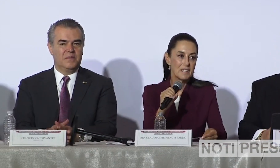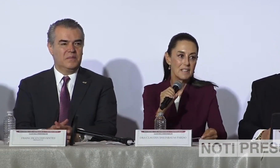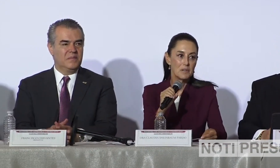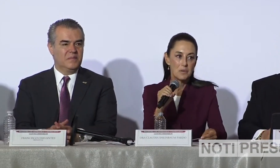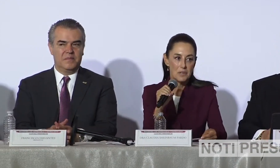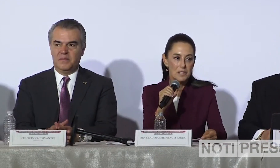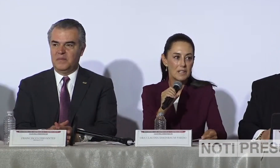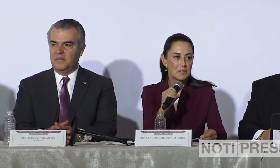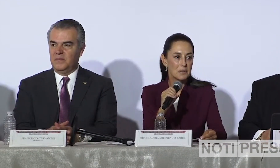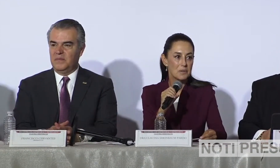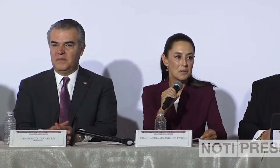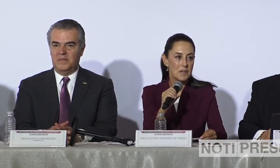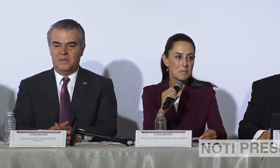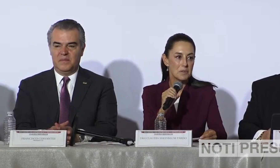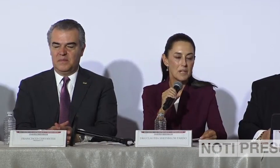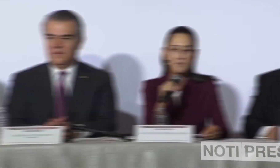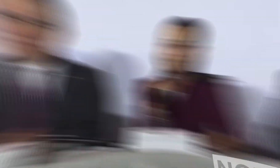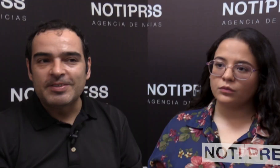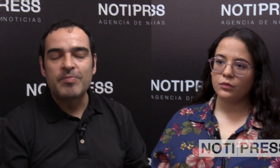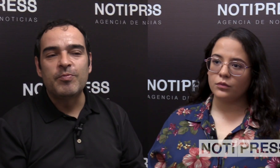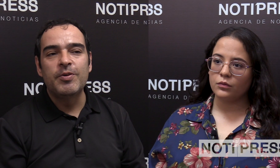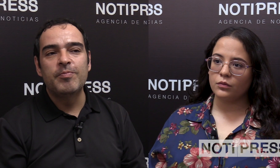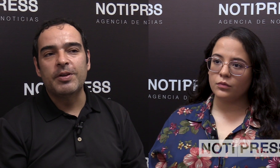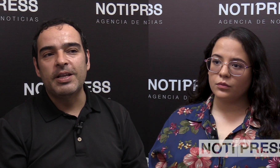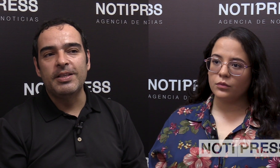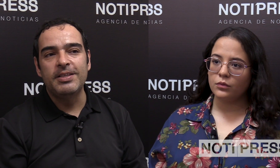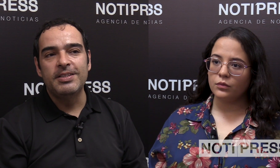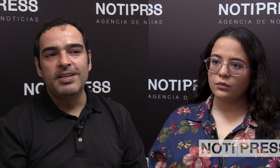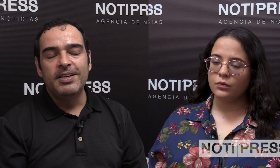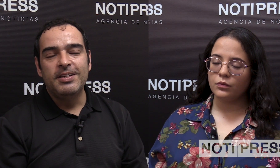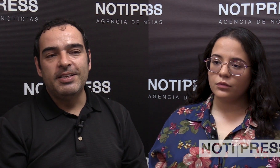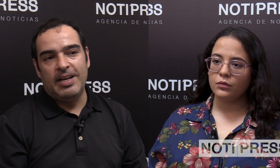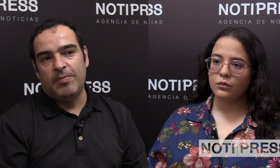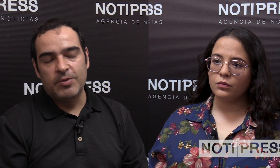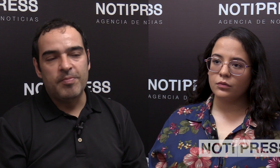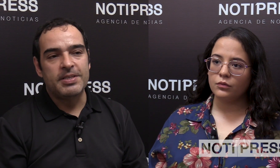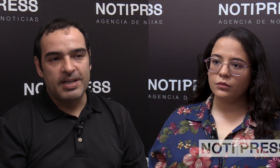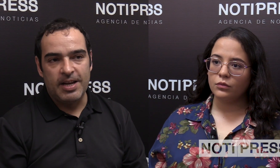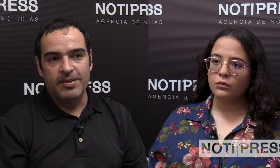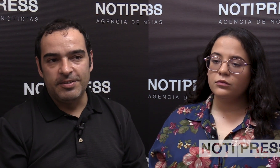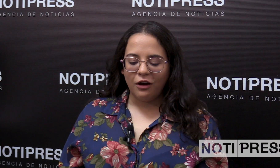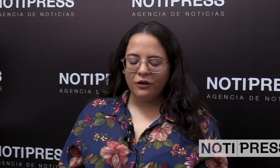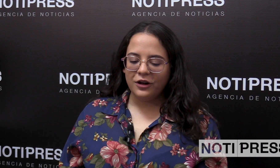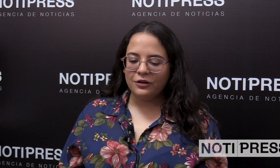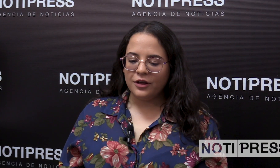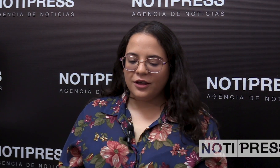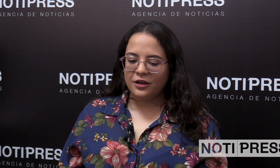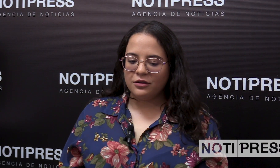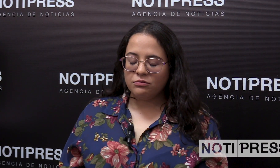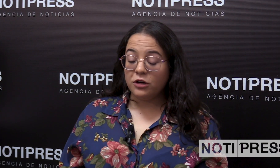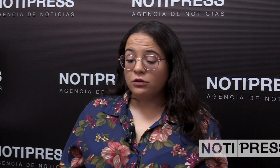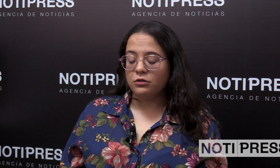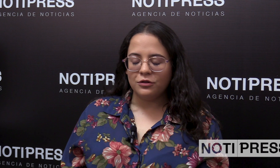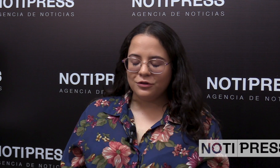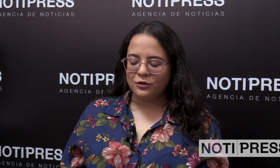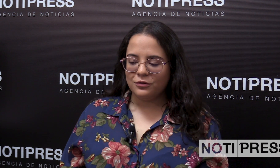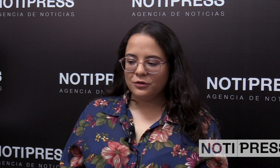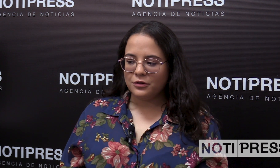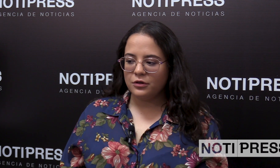hayan salido del closet, es otro de los indicadores muy importantes del apoyo empresarial, ¿no? Creo que,